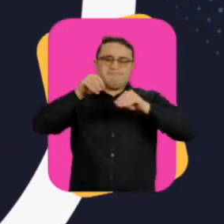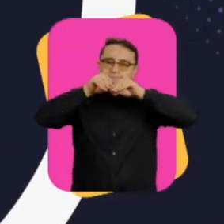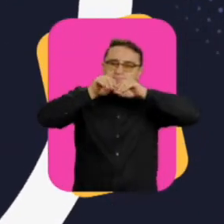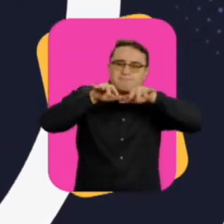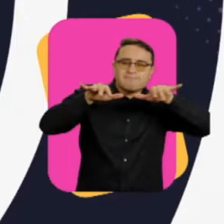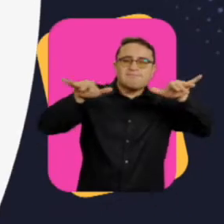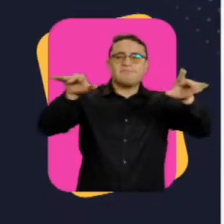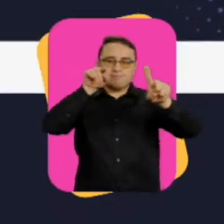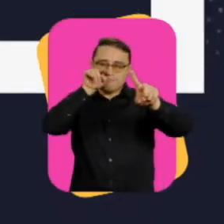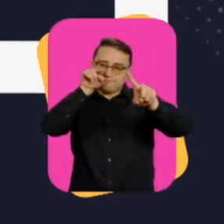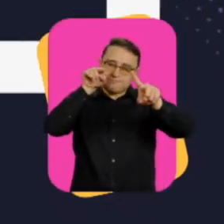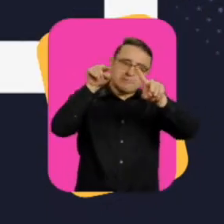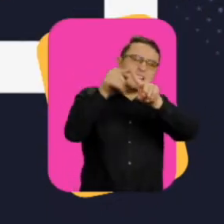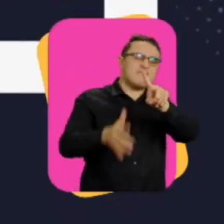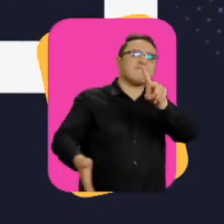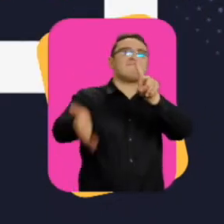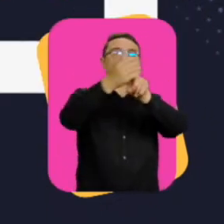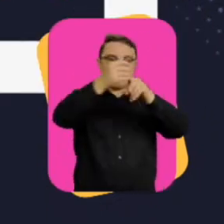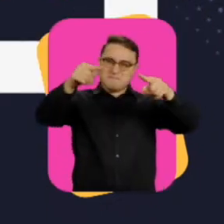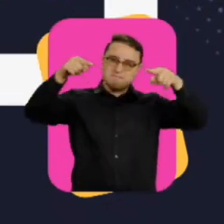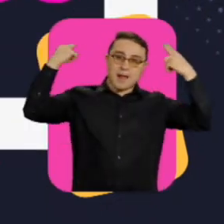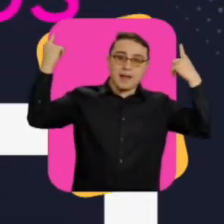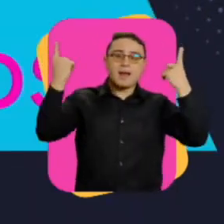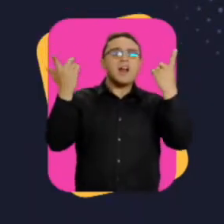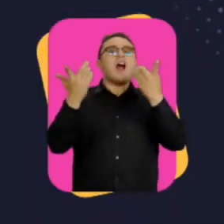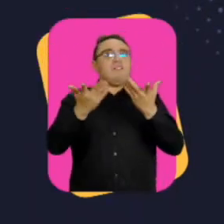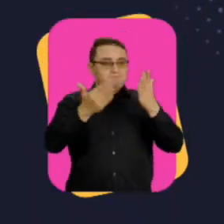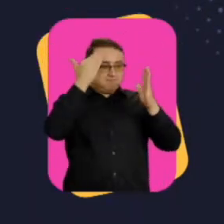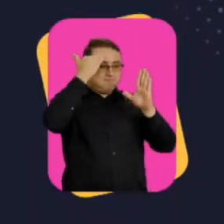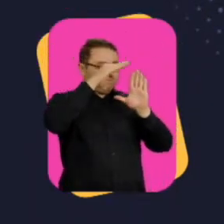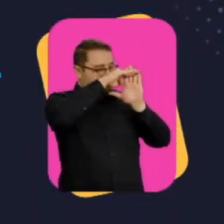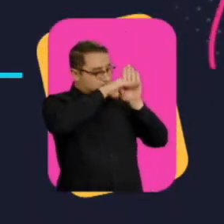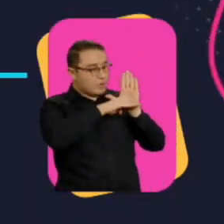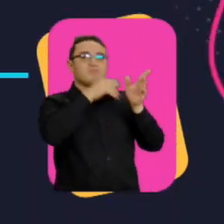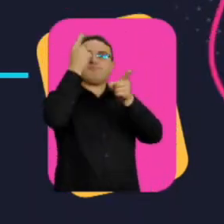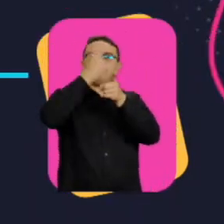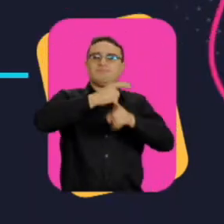de objetivos y metas propuestos, dando un cumplimiento del